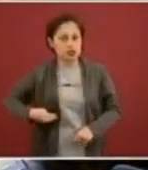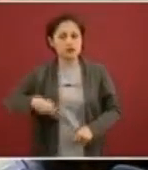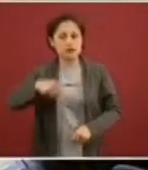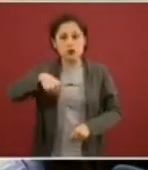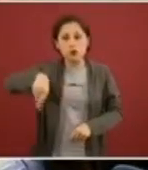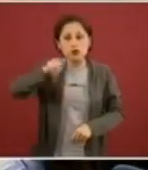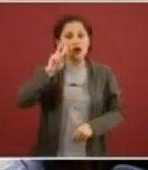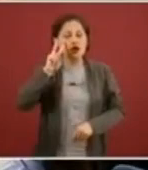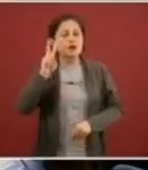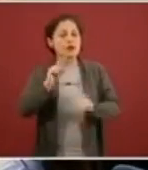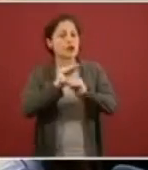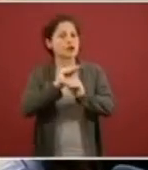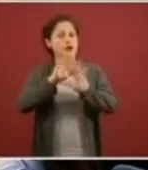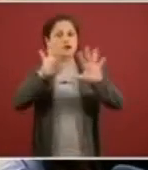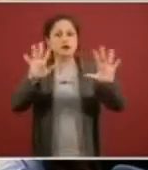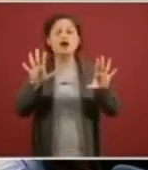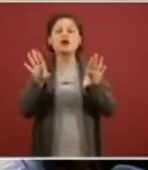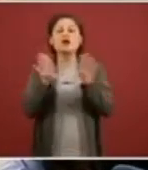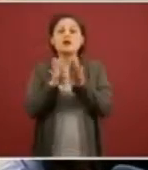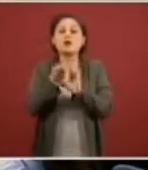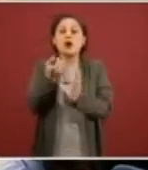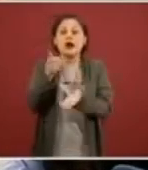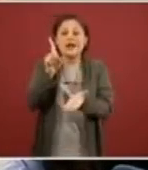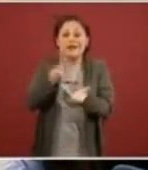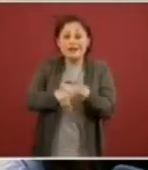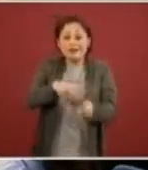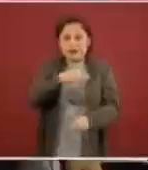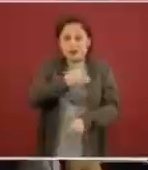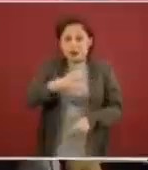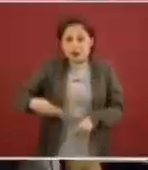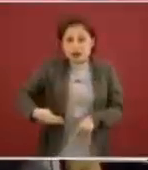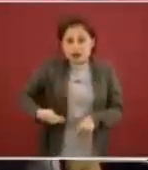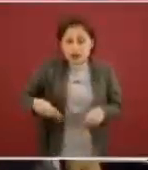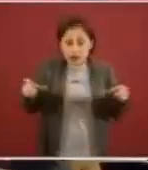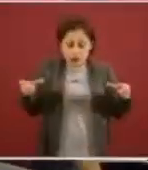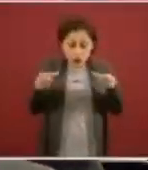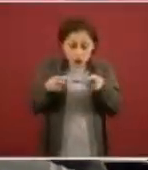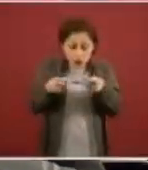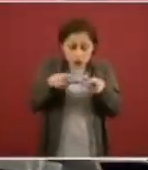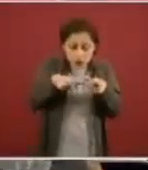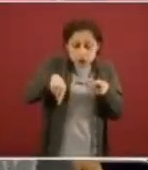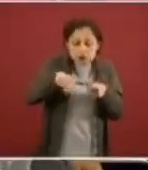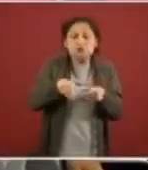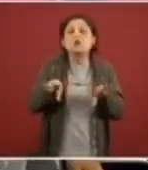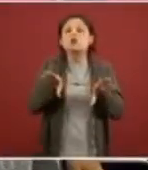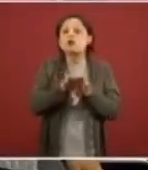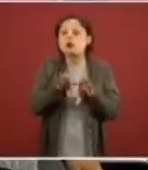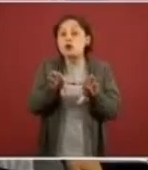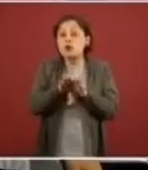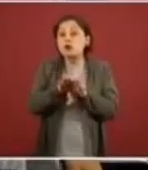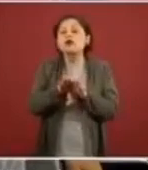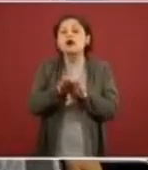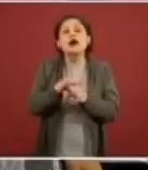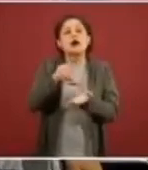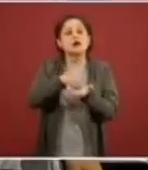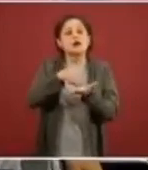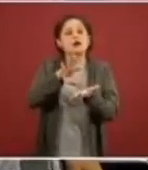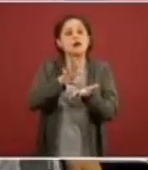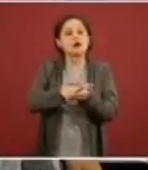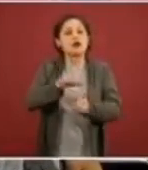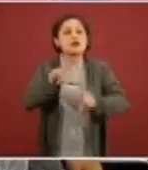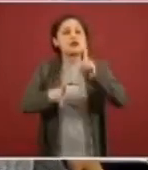mayor precisión que esta transmisión está focalizada geográficamente.